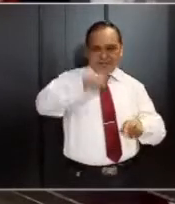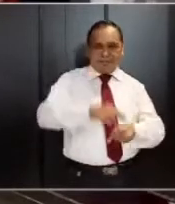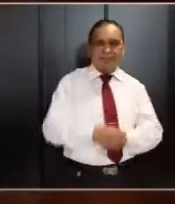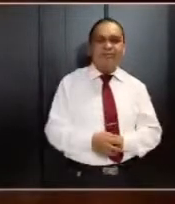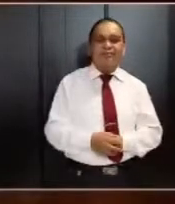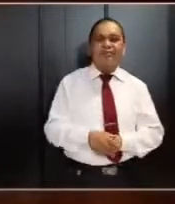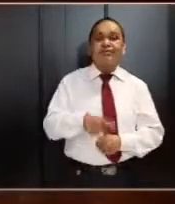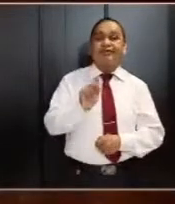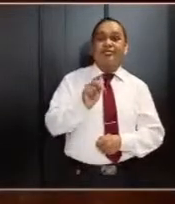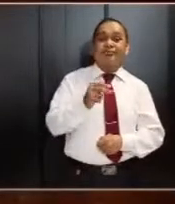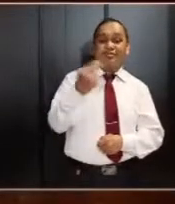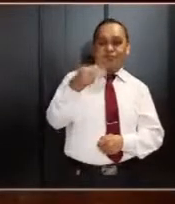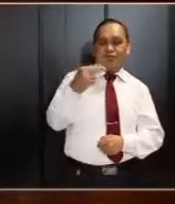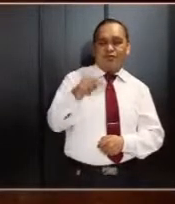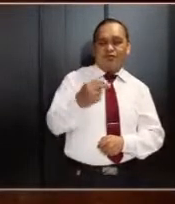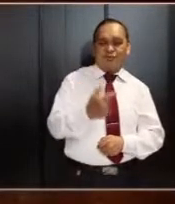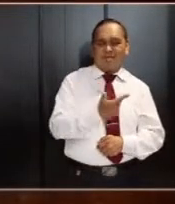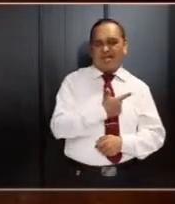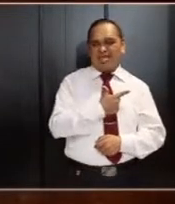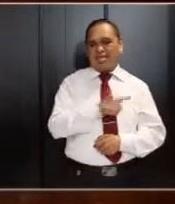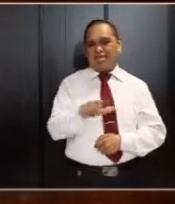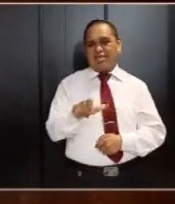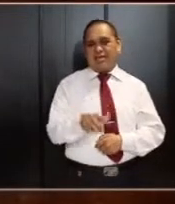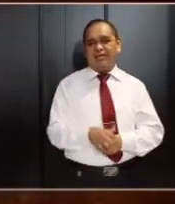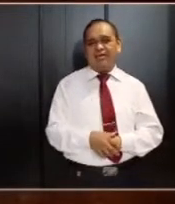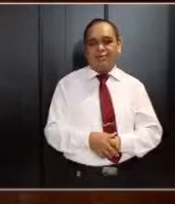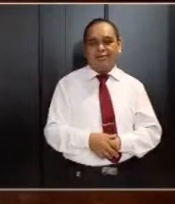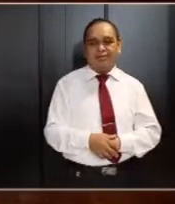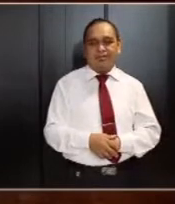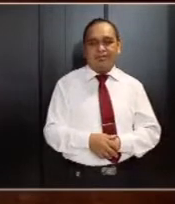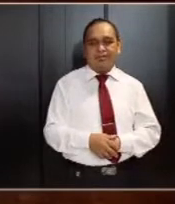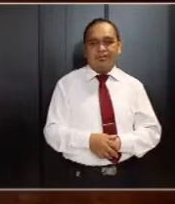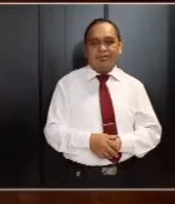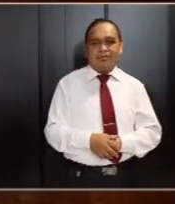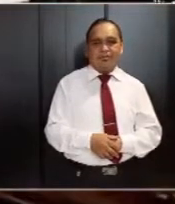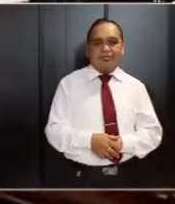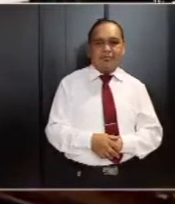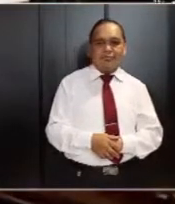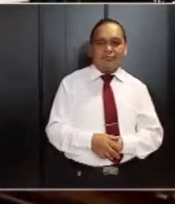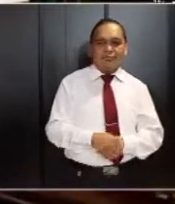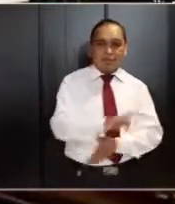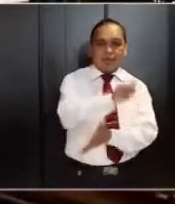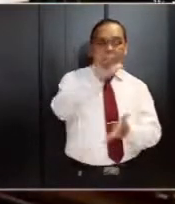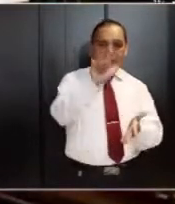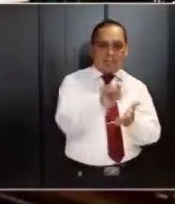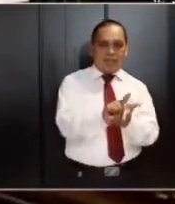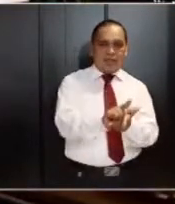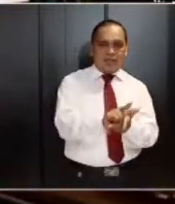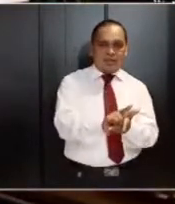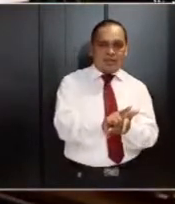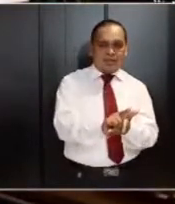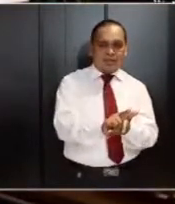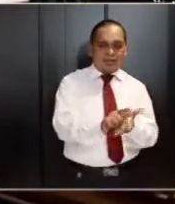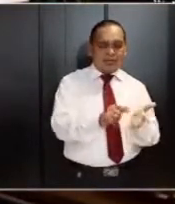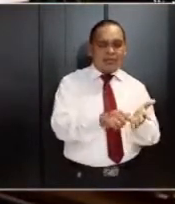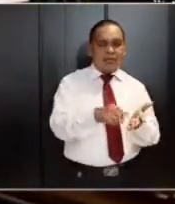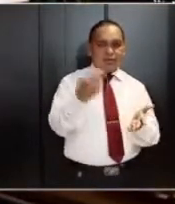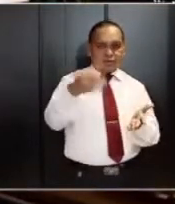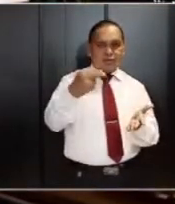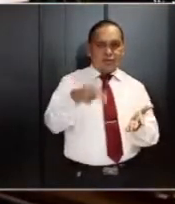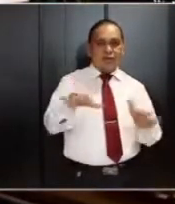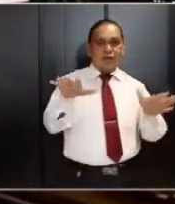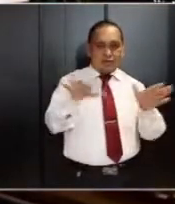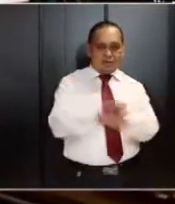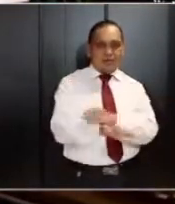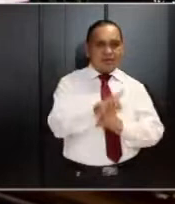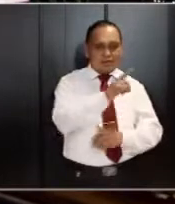hay veces que no te gusta tu nombre, ¿verdad? Sí, sí, sí. Debería de haber una ley en la que tú pudieras cambiar de nombre, pues cuando ya tienes